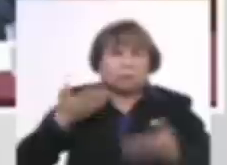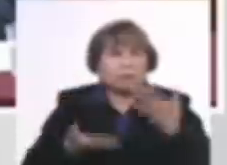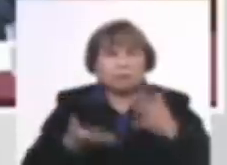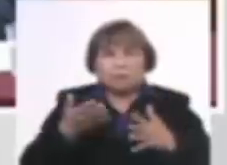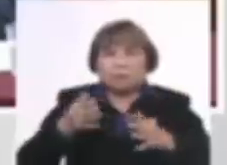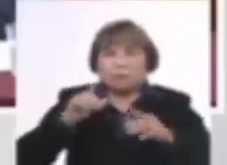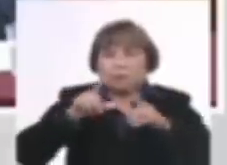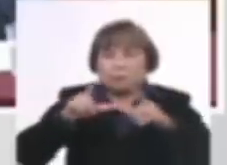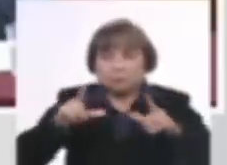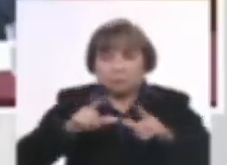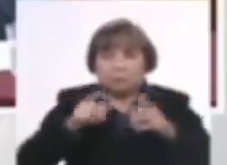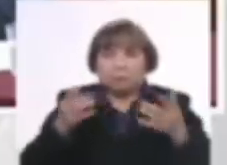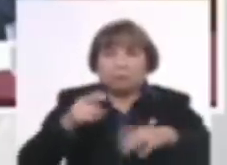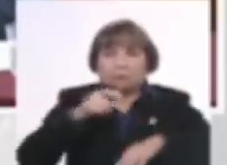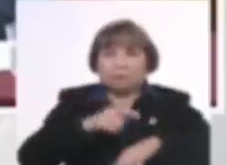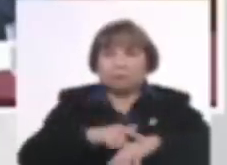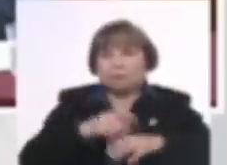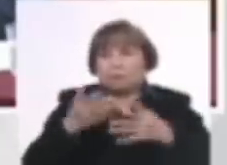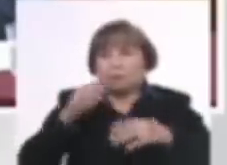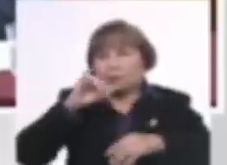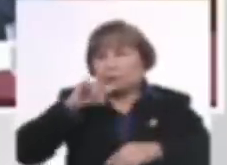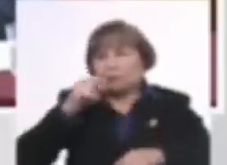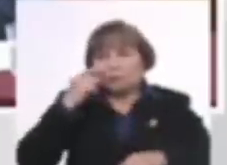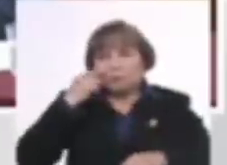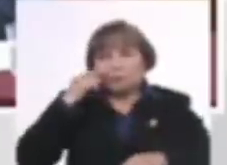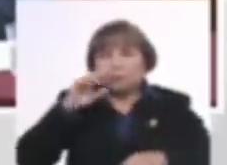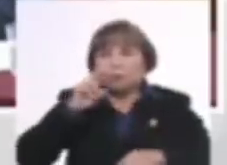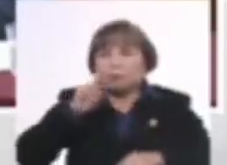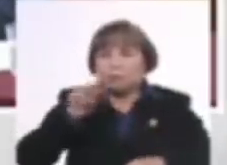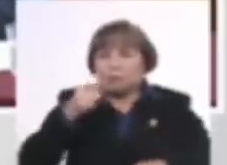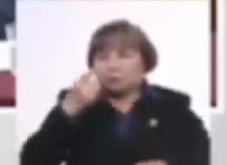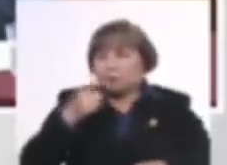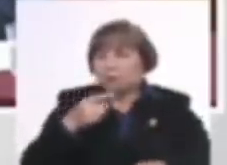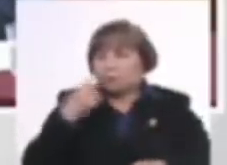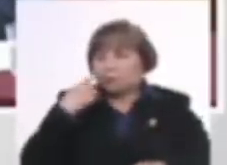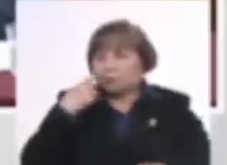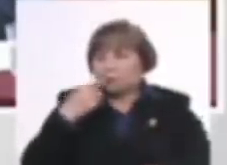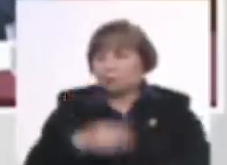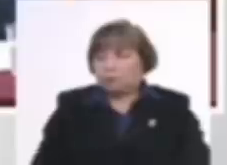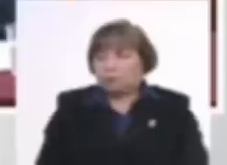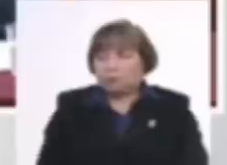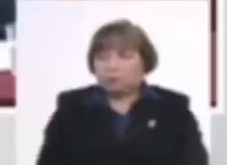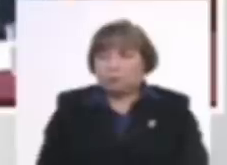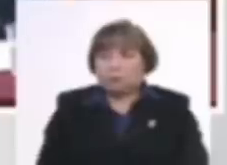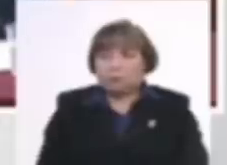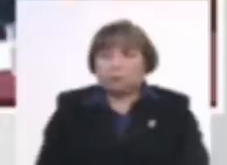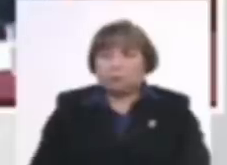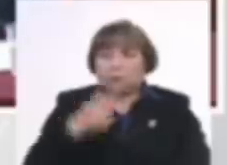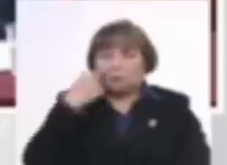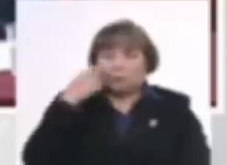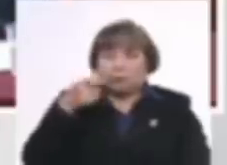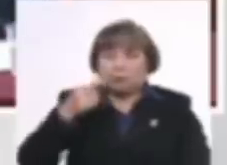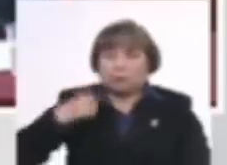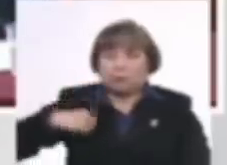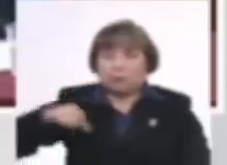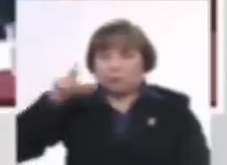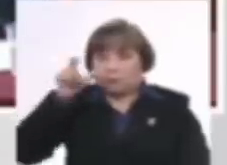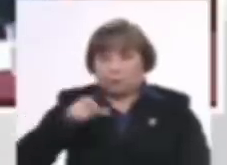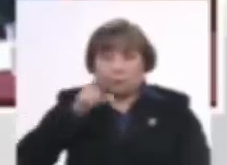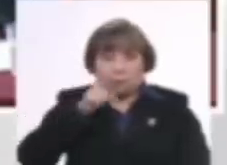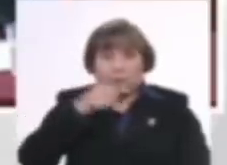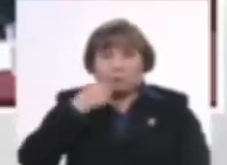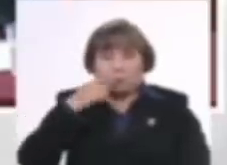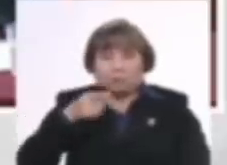menos ubicándonos en el tiempo, en junio del 2021. Ya me conocí al señor. ¿El señor alcalde a quien hace referencia